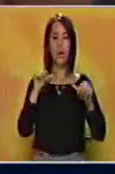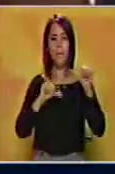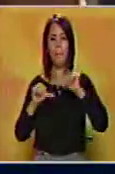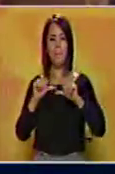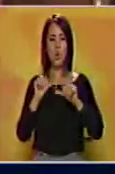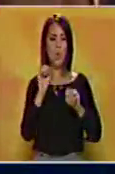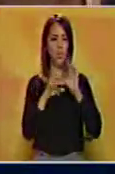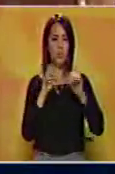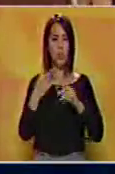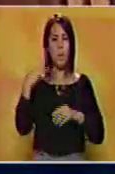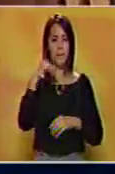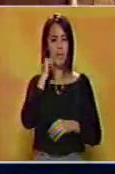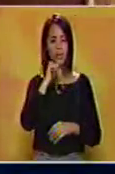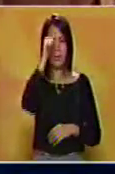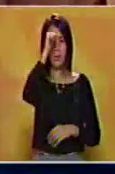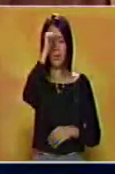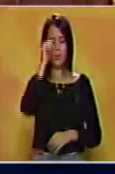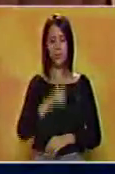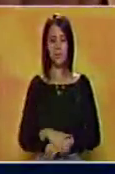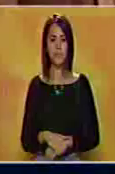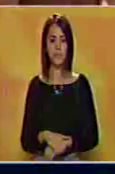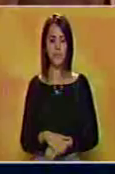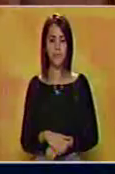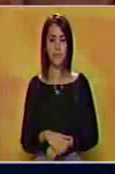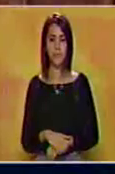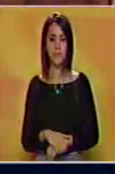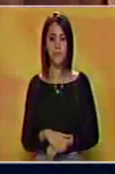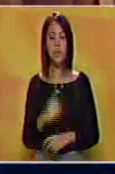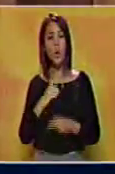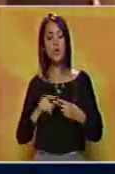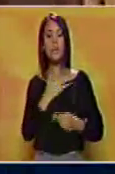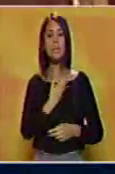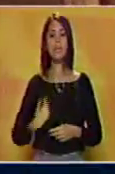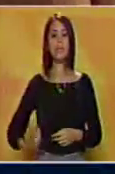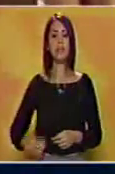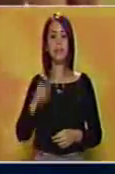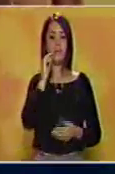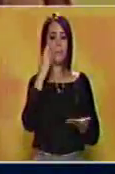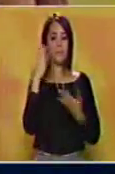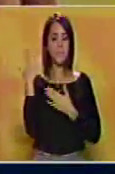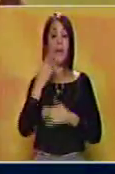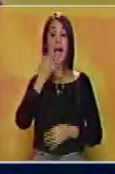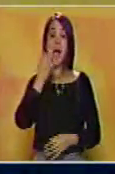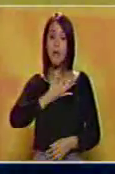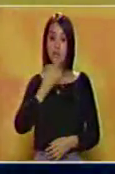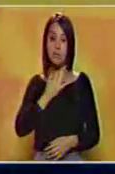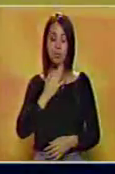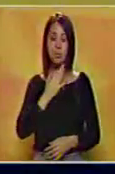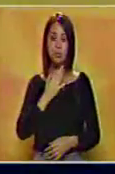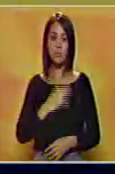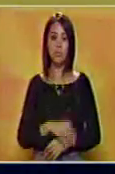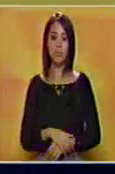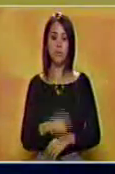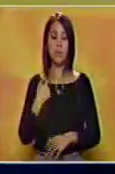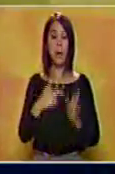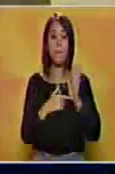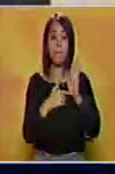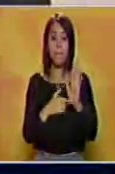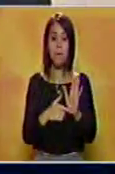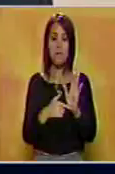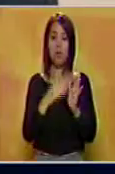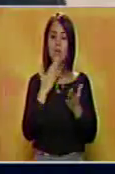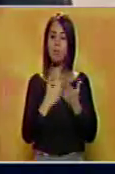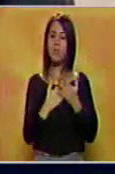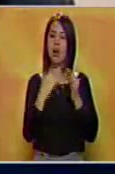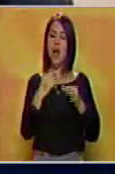del pasado fin de semana en duma por otra parte el presidente francés emmanuel macrón afirmó que dispone de pruebas que se